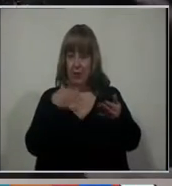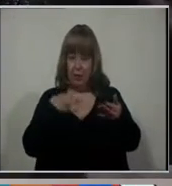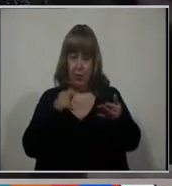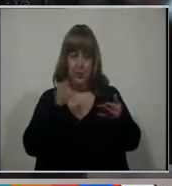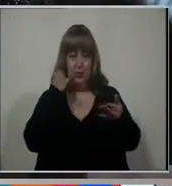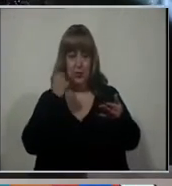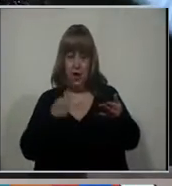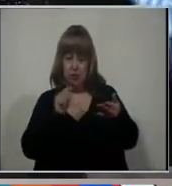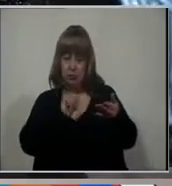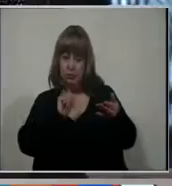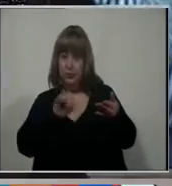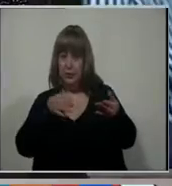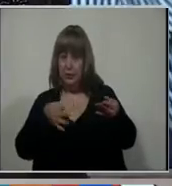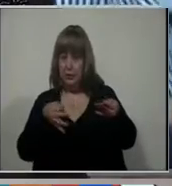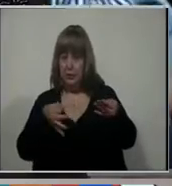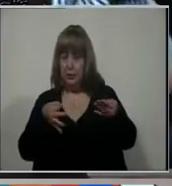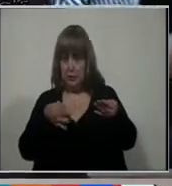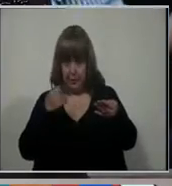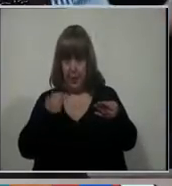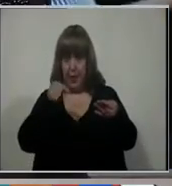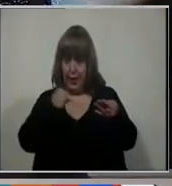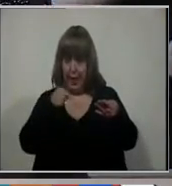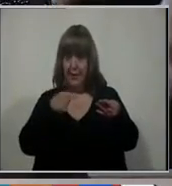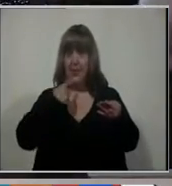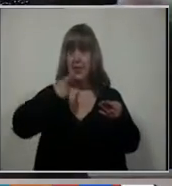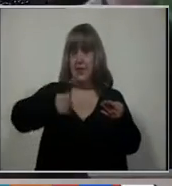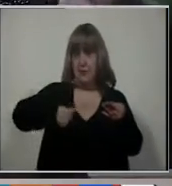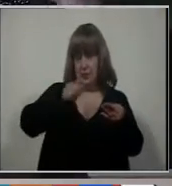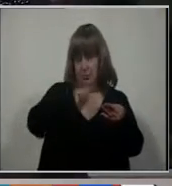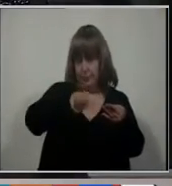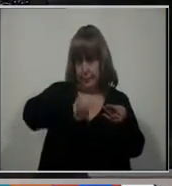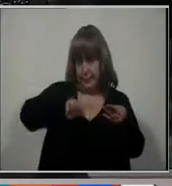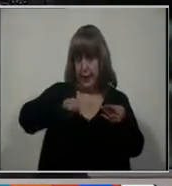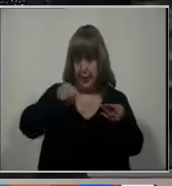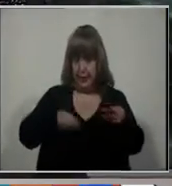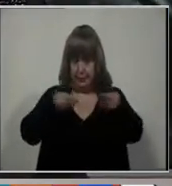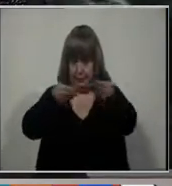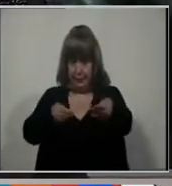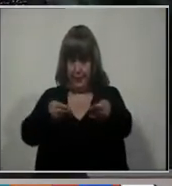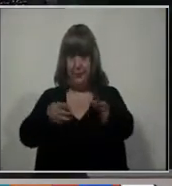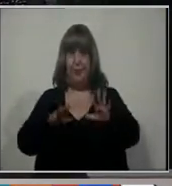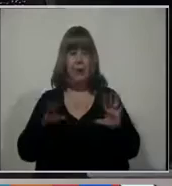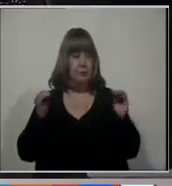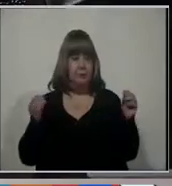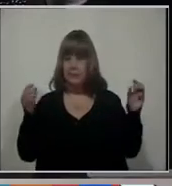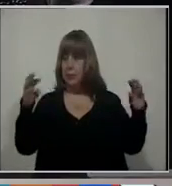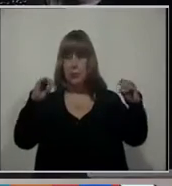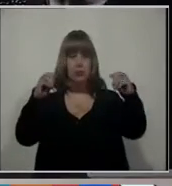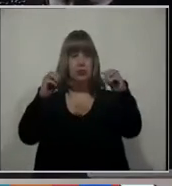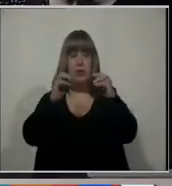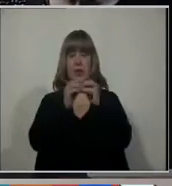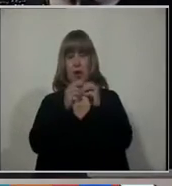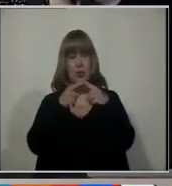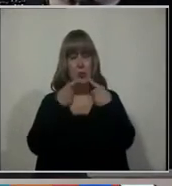los sectores de la oposición hasta el momento. Con ese dictamen van a discutir el tema tarifas, tema